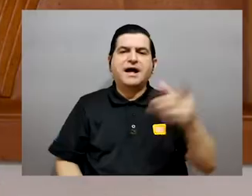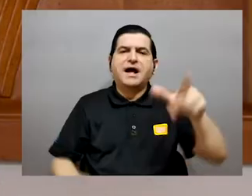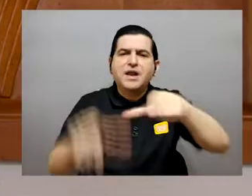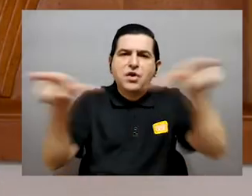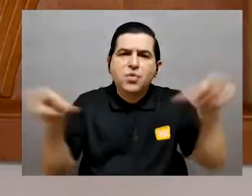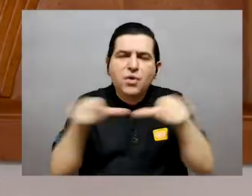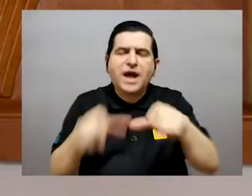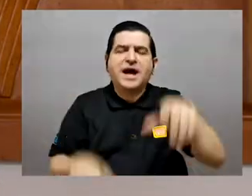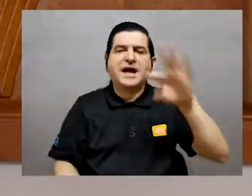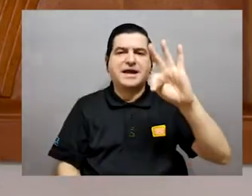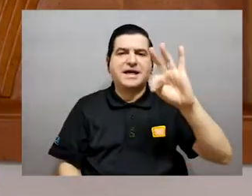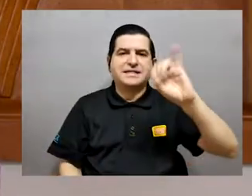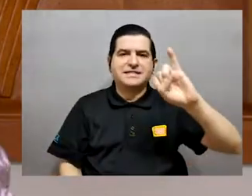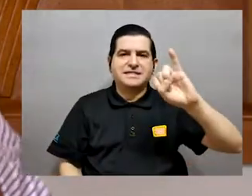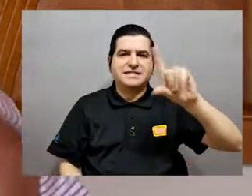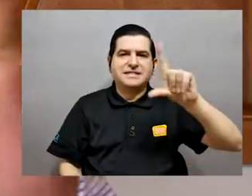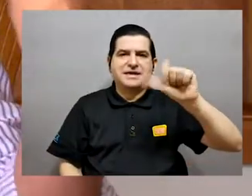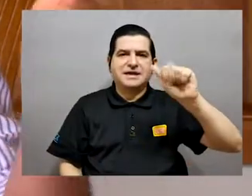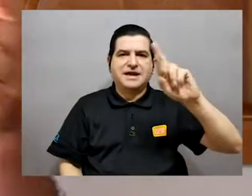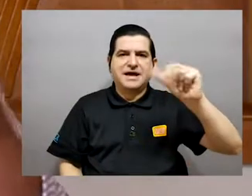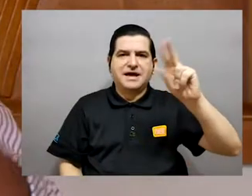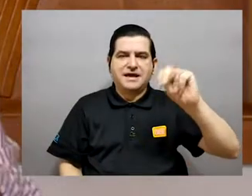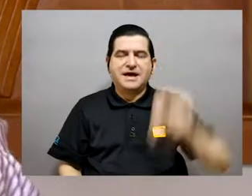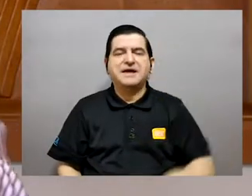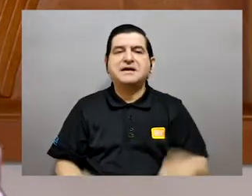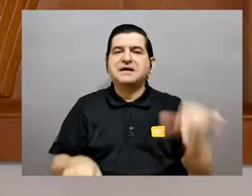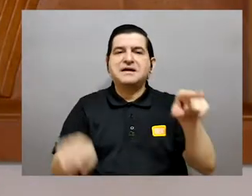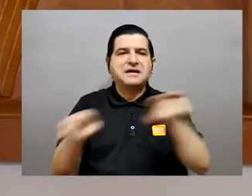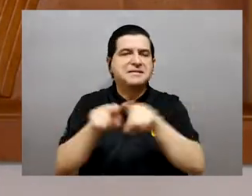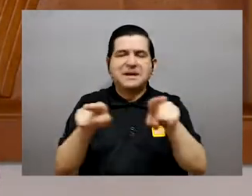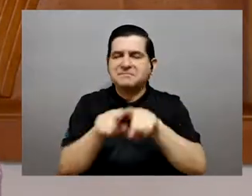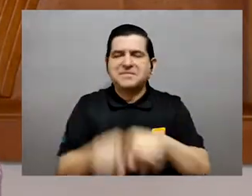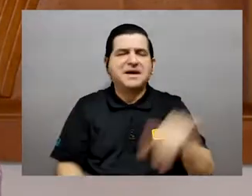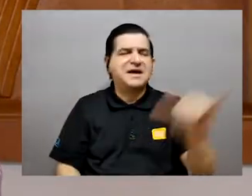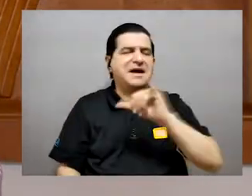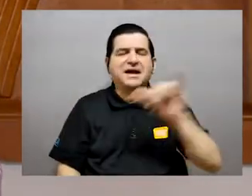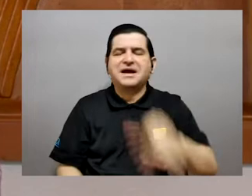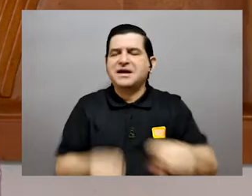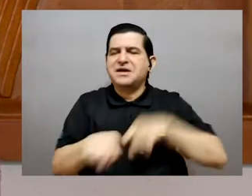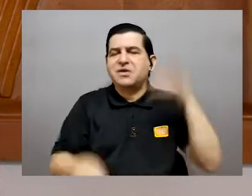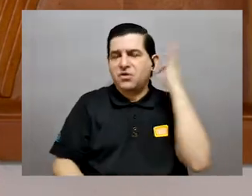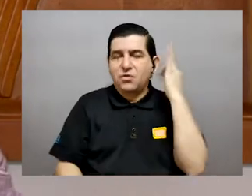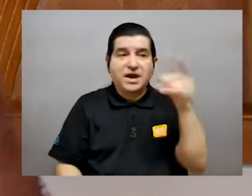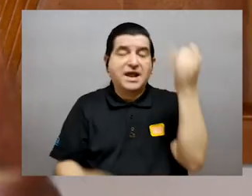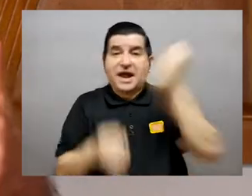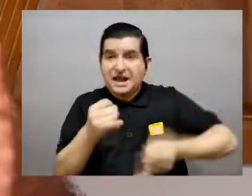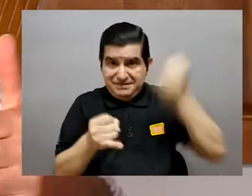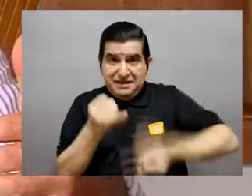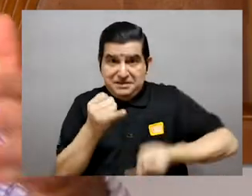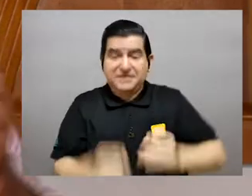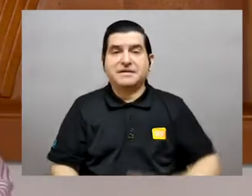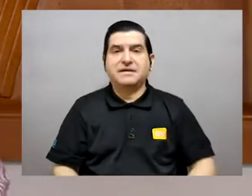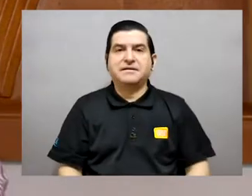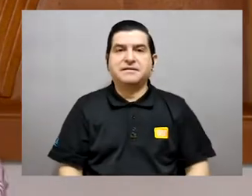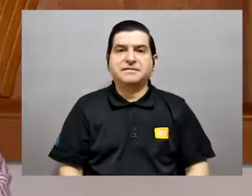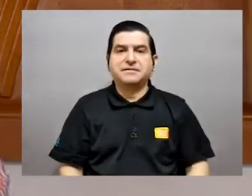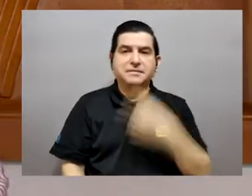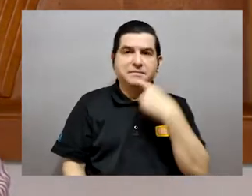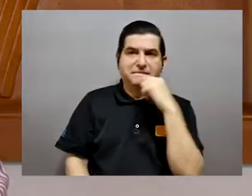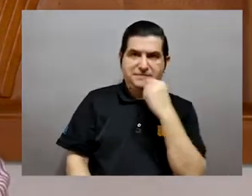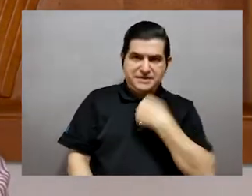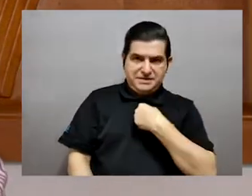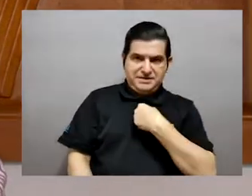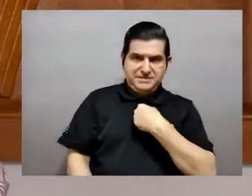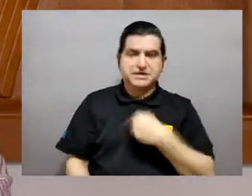ahora. Y bueno, bendito sea Dios, aquí tengo ya la oportunidad. Y ahí ya comienzo a